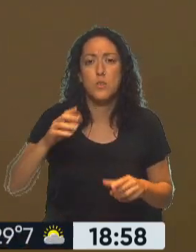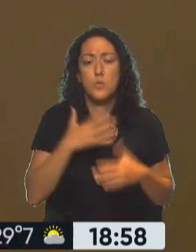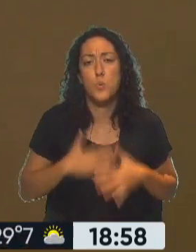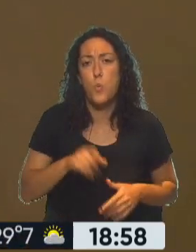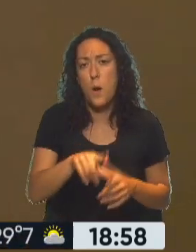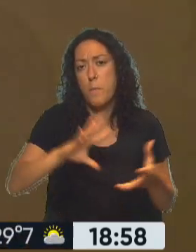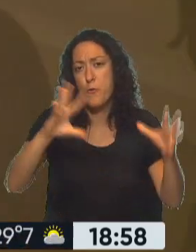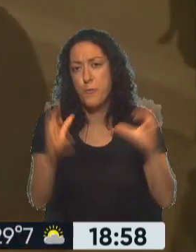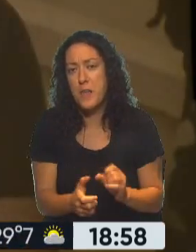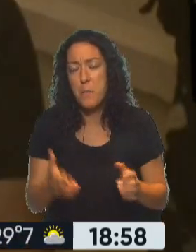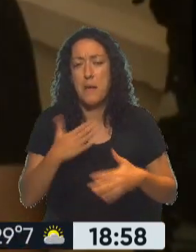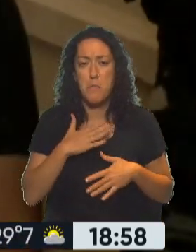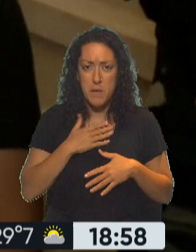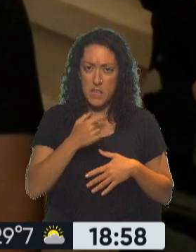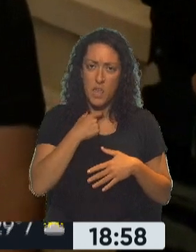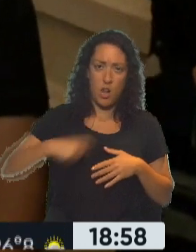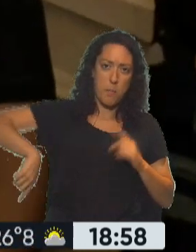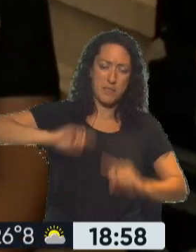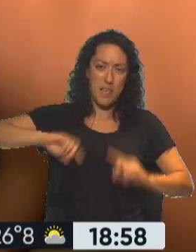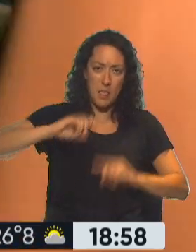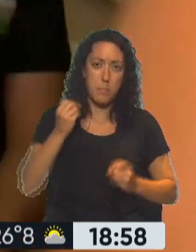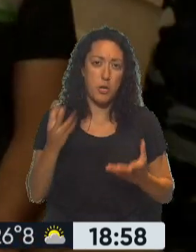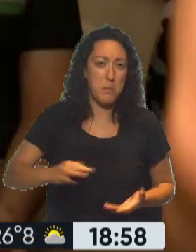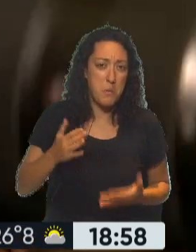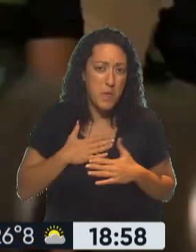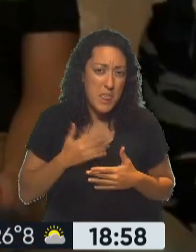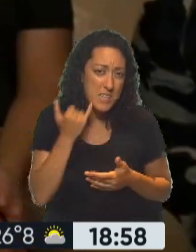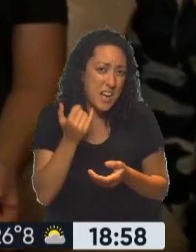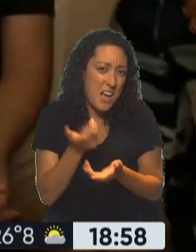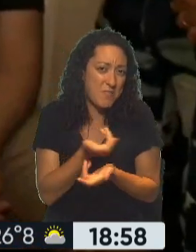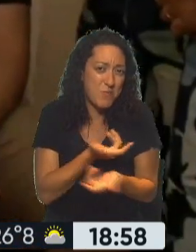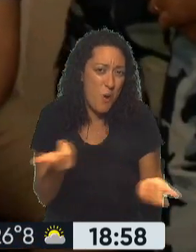de mi hijo, que fuera para mí, porque esta vida que tengo ya no es vida.